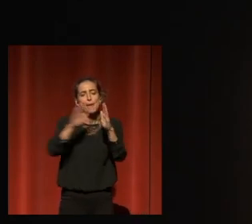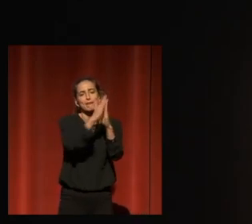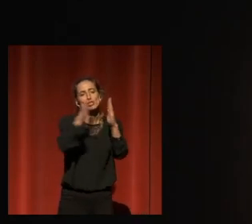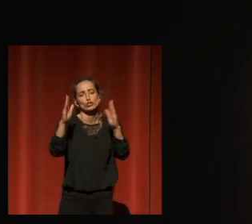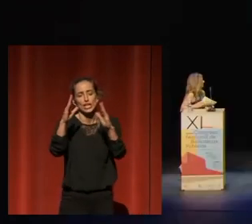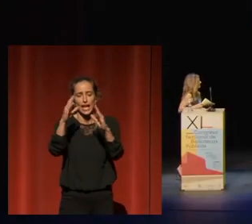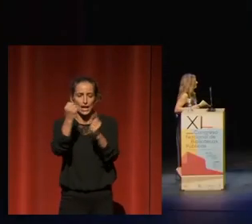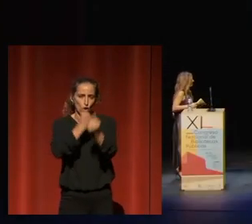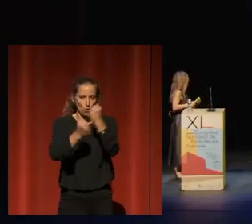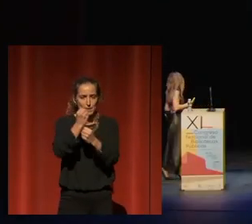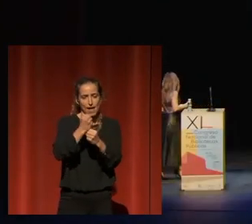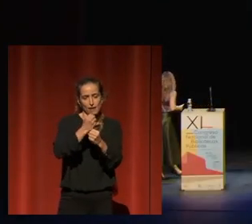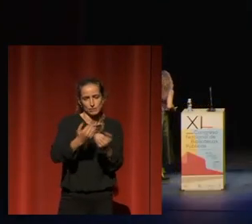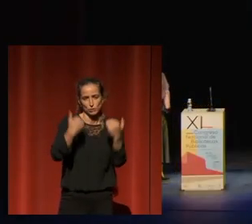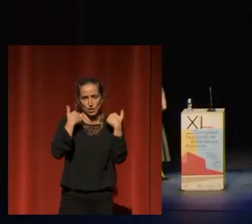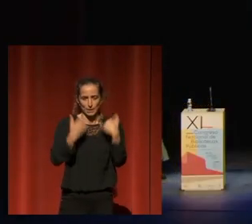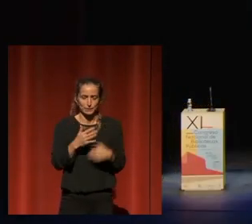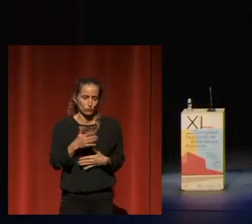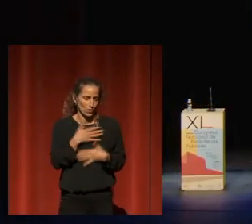María